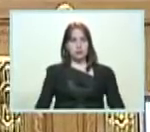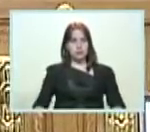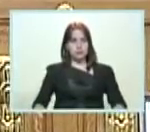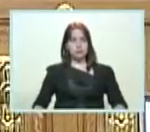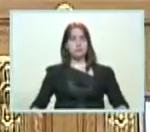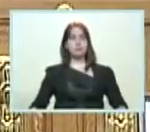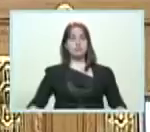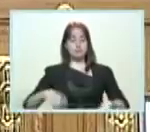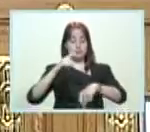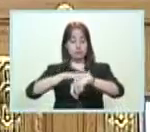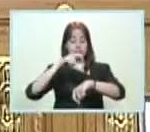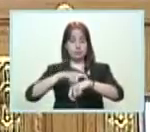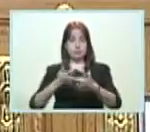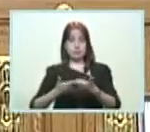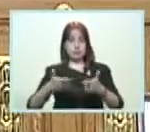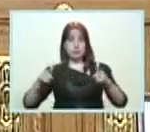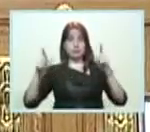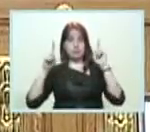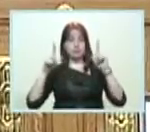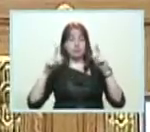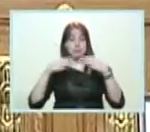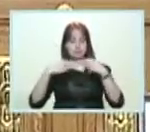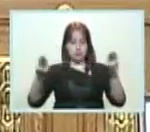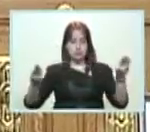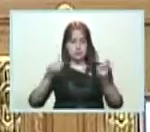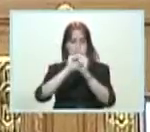abrirle un tiempo a Venezuela de transformaciones.